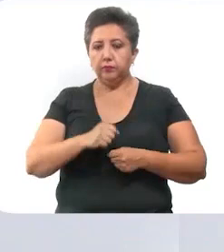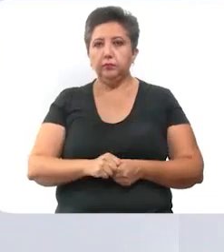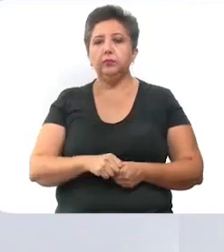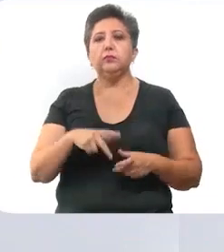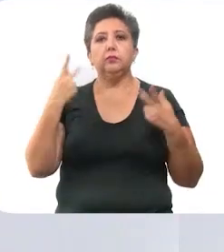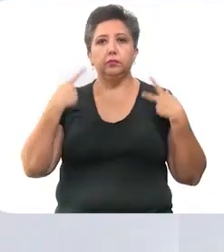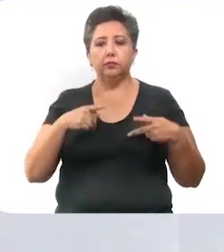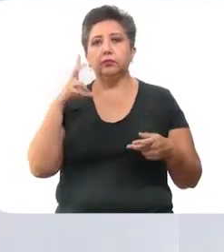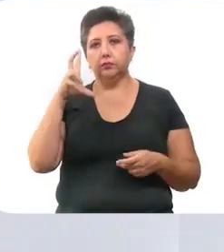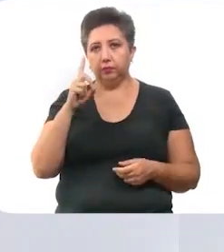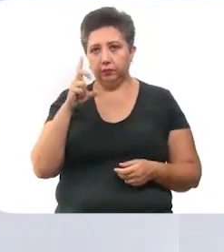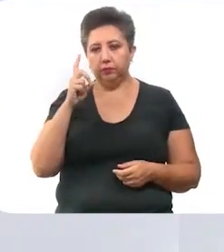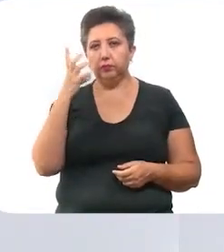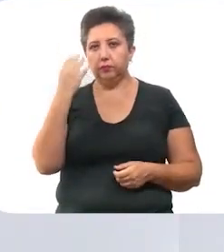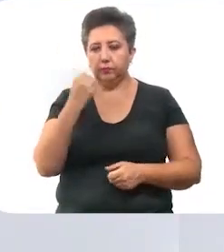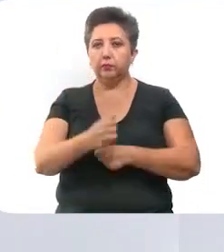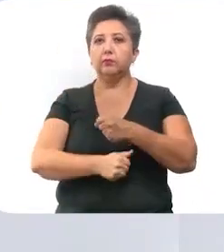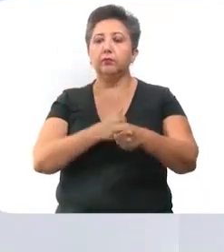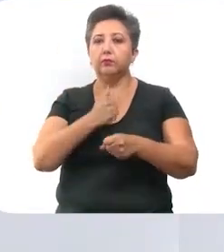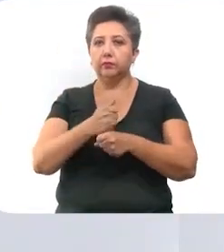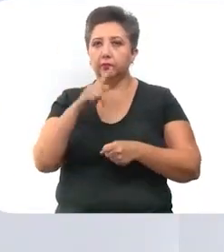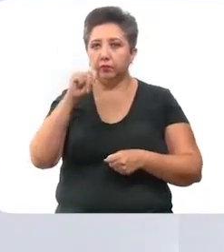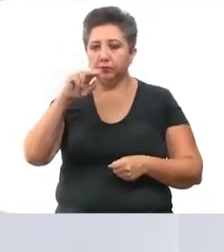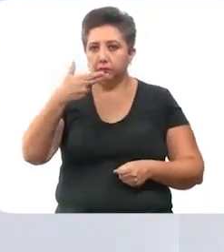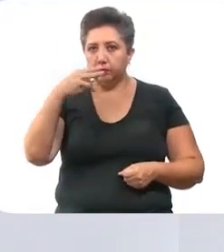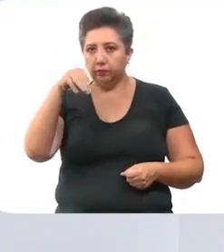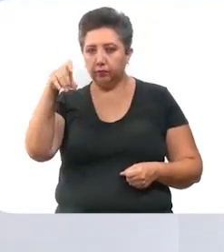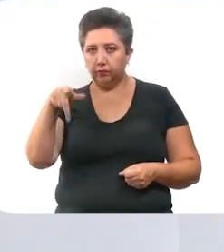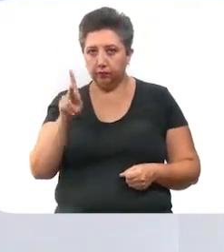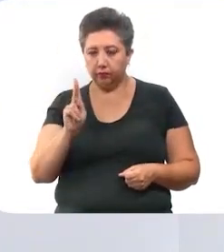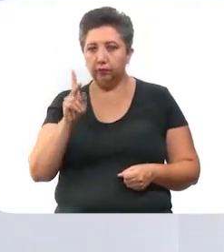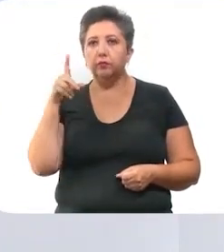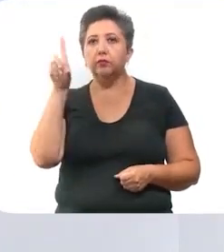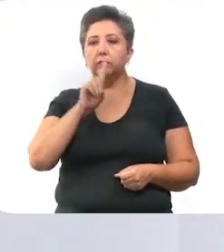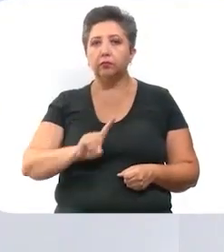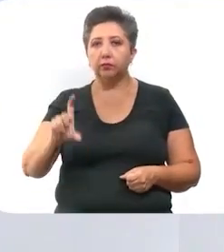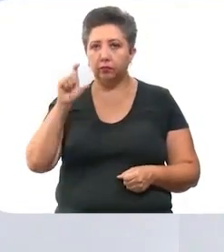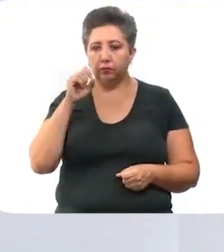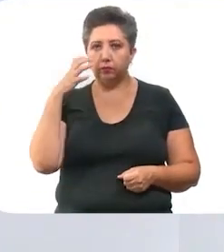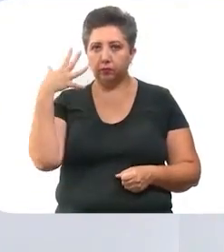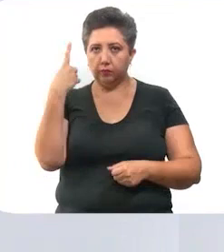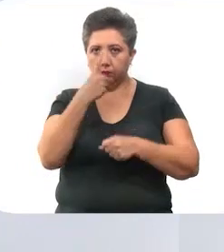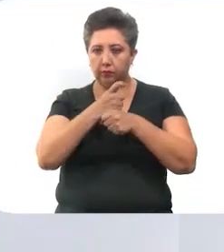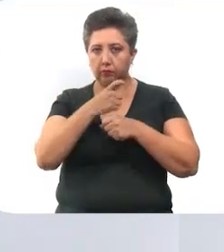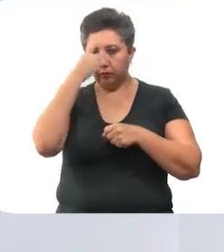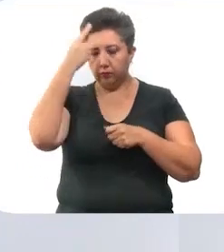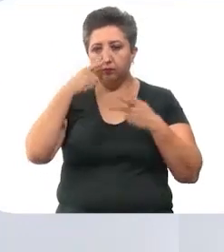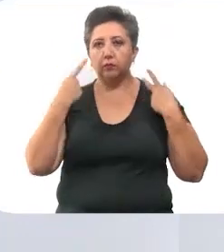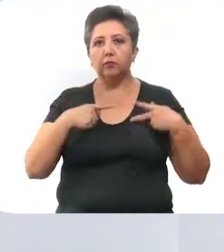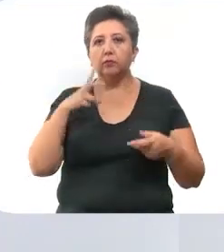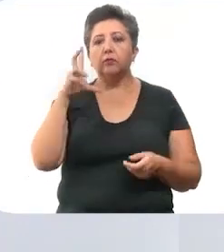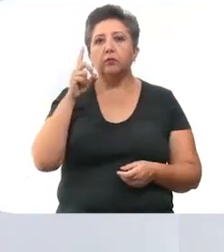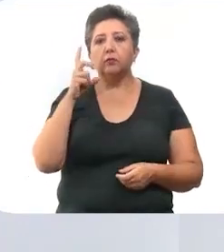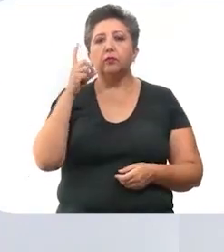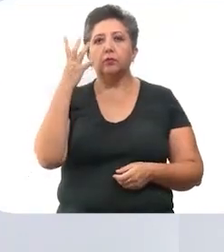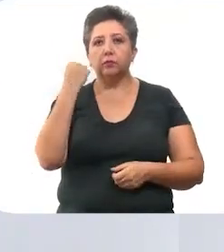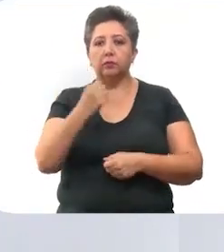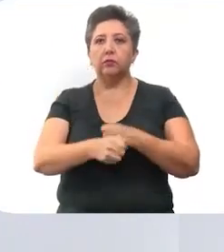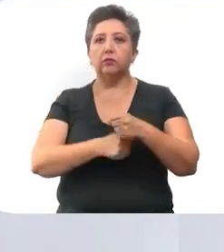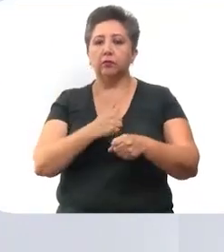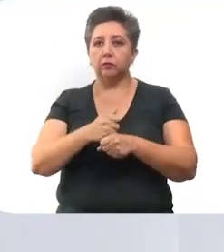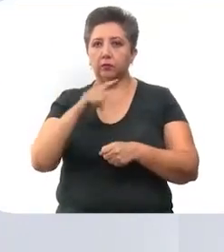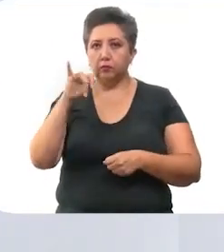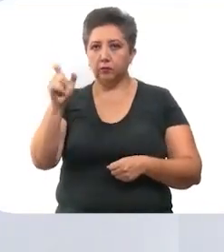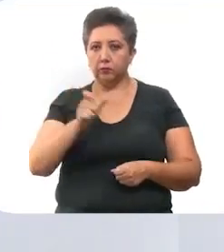vacuna para personas de 30 a 39 años en Tacmec. El domingo 25 se aplicará la primera dosis para personas de 30 a 39 años